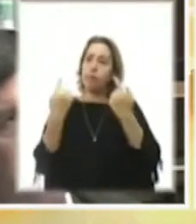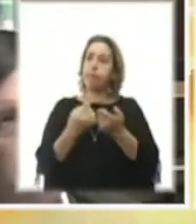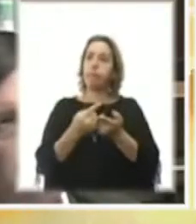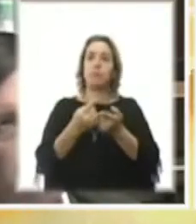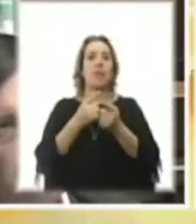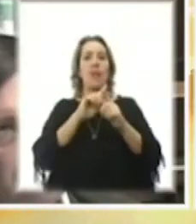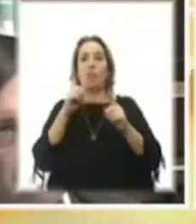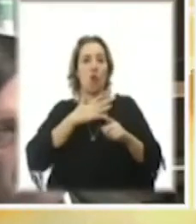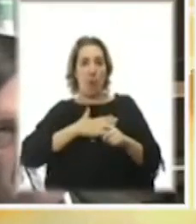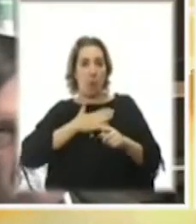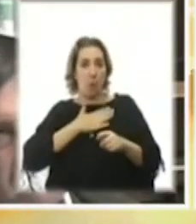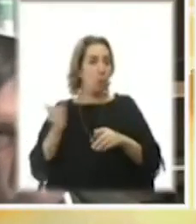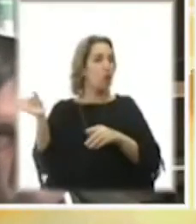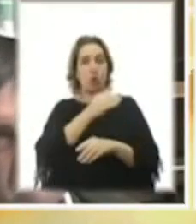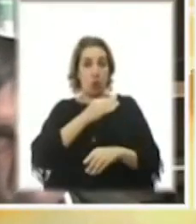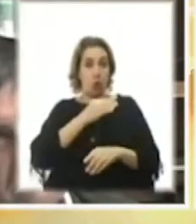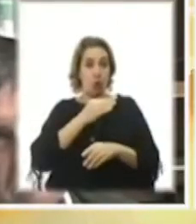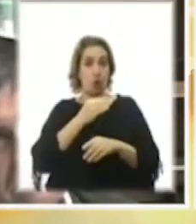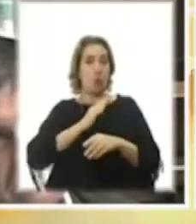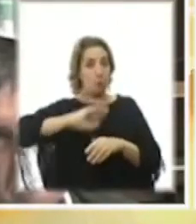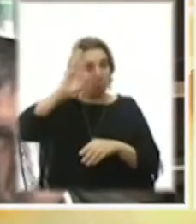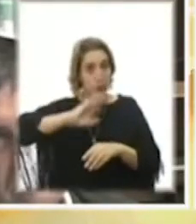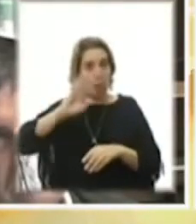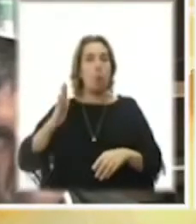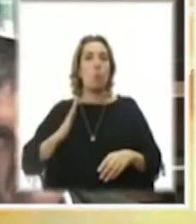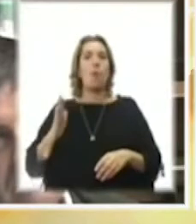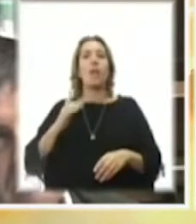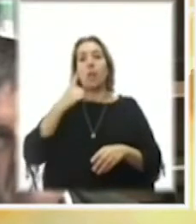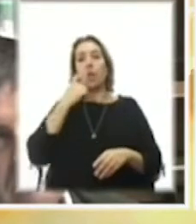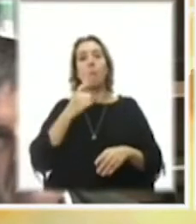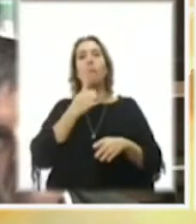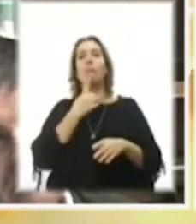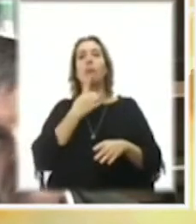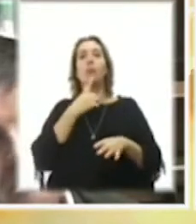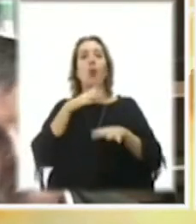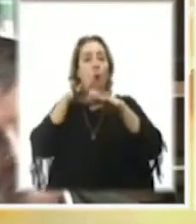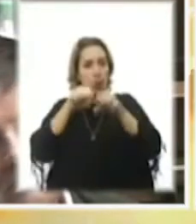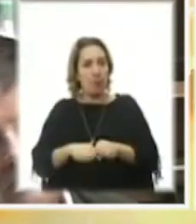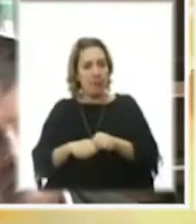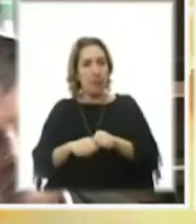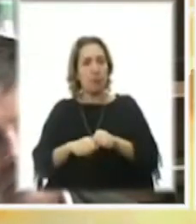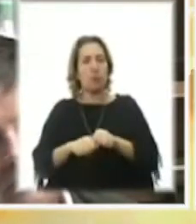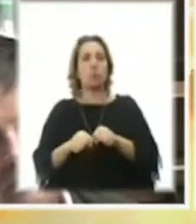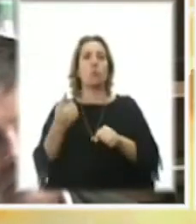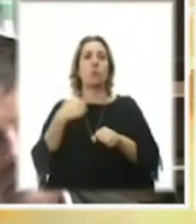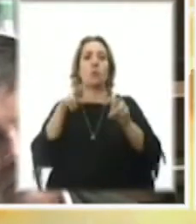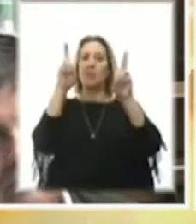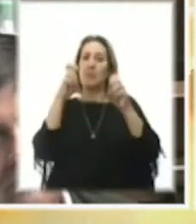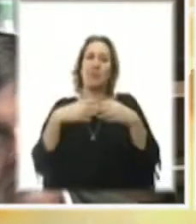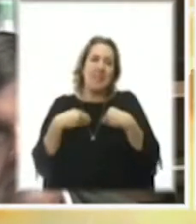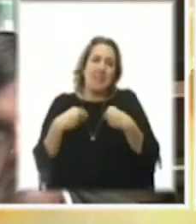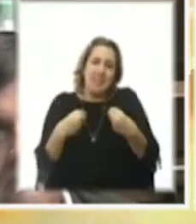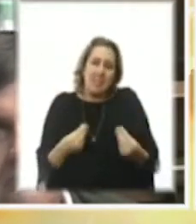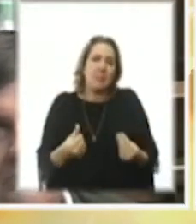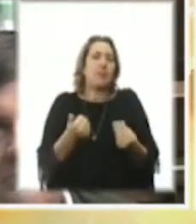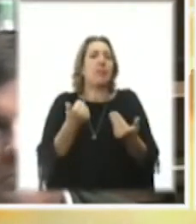a Maldonado y también al país, que se inició en el año 87 y que es otro rol que tiene el propio banco